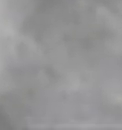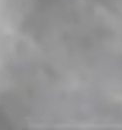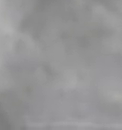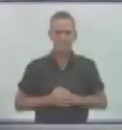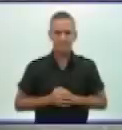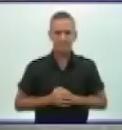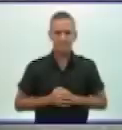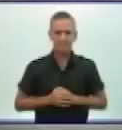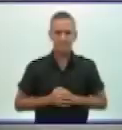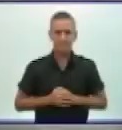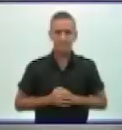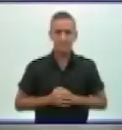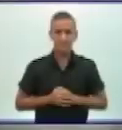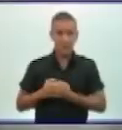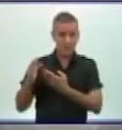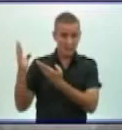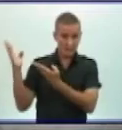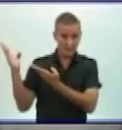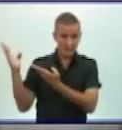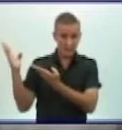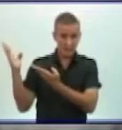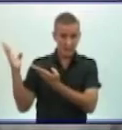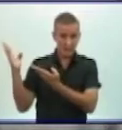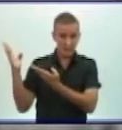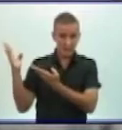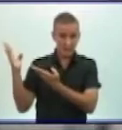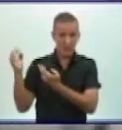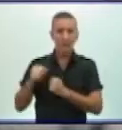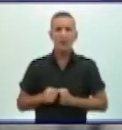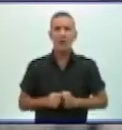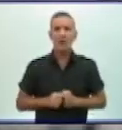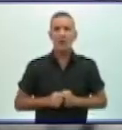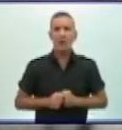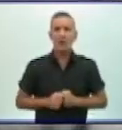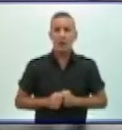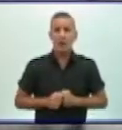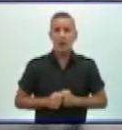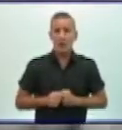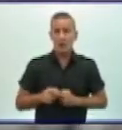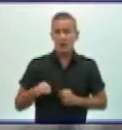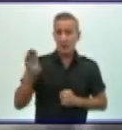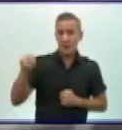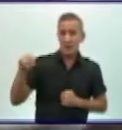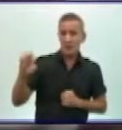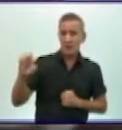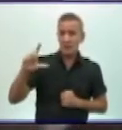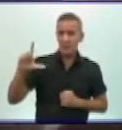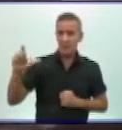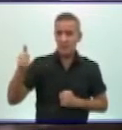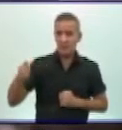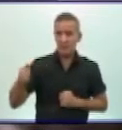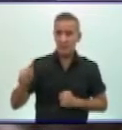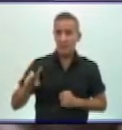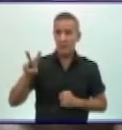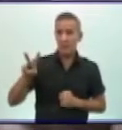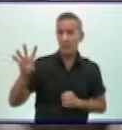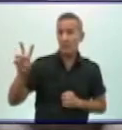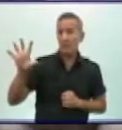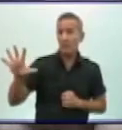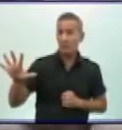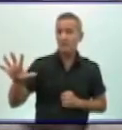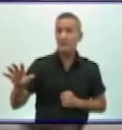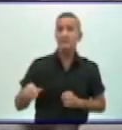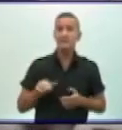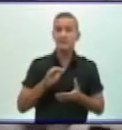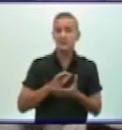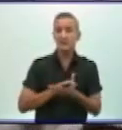La figura histórica que marcará nuestro encuentro de hoy es Julio Antonio Mella. Este incansable luchador estudiantil nació el 25 de marzo de